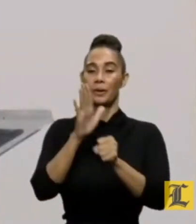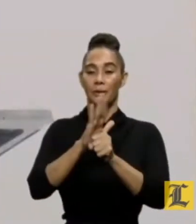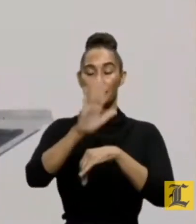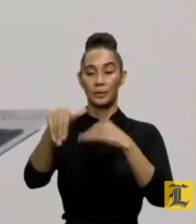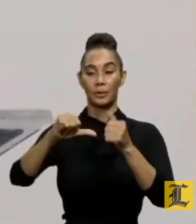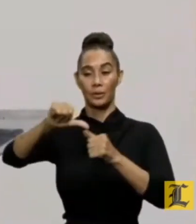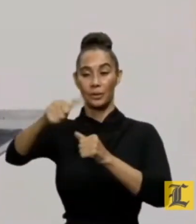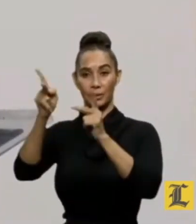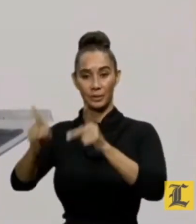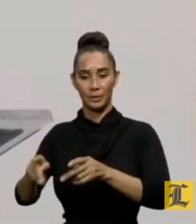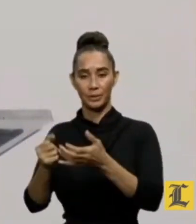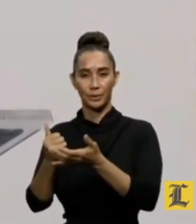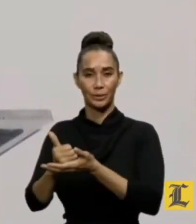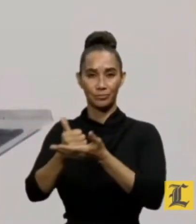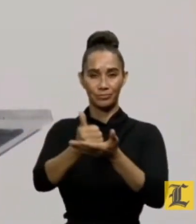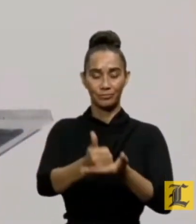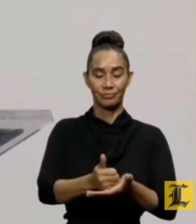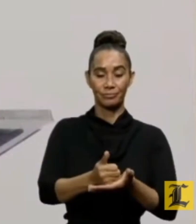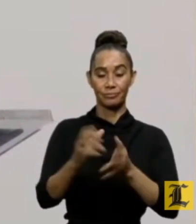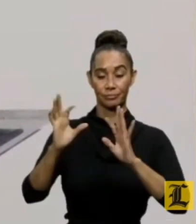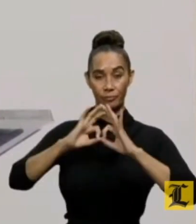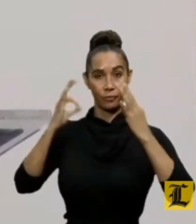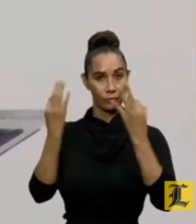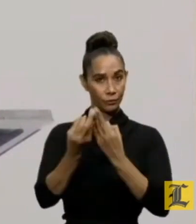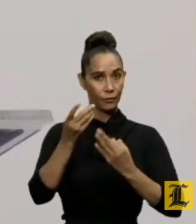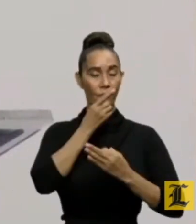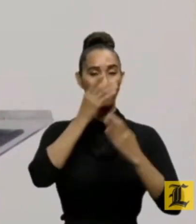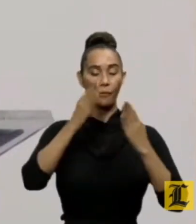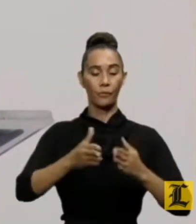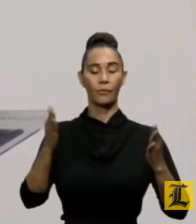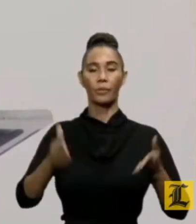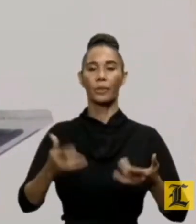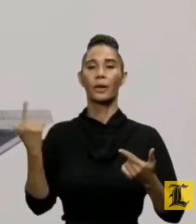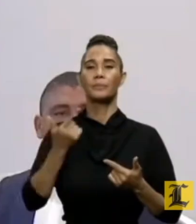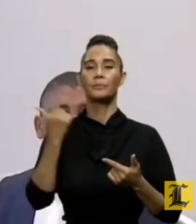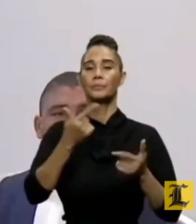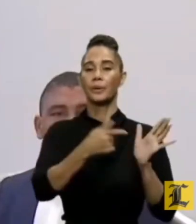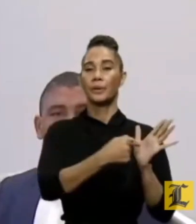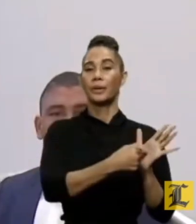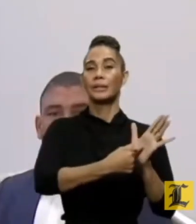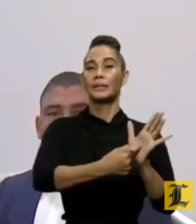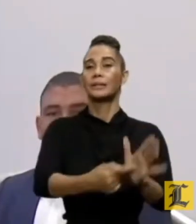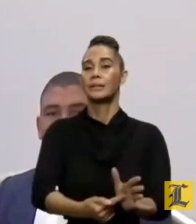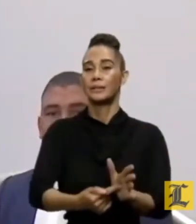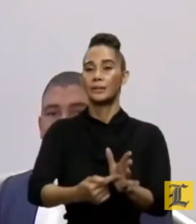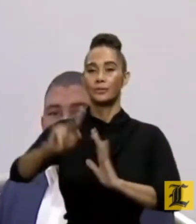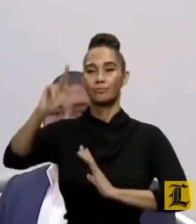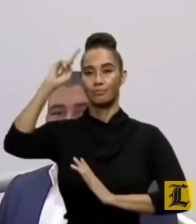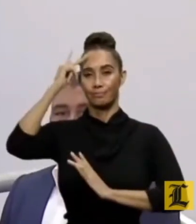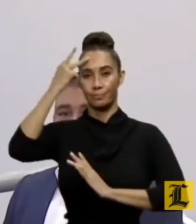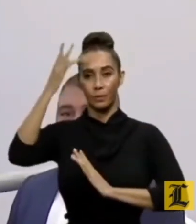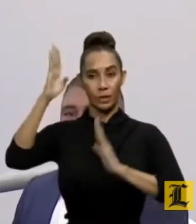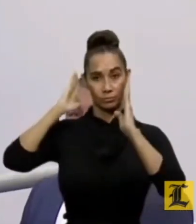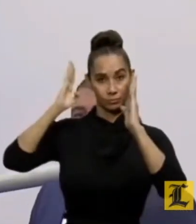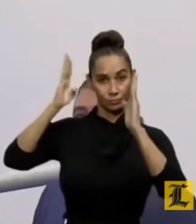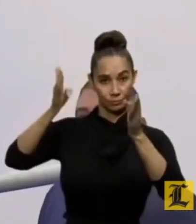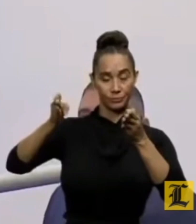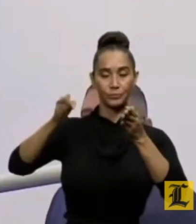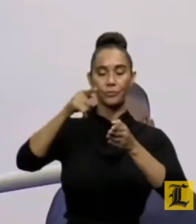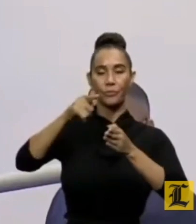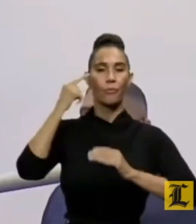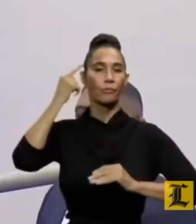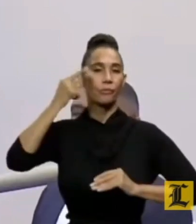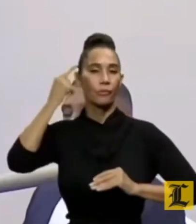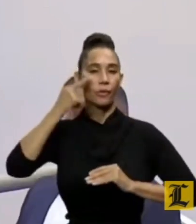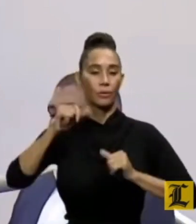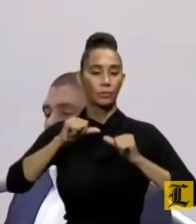con los demás. La familia dominicana está siempre en el centro de nuestras políticas y con ella en la